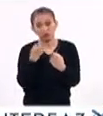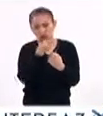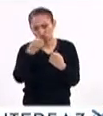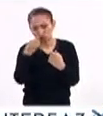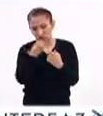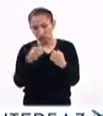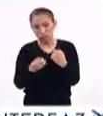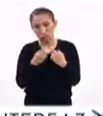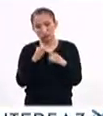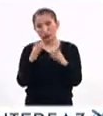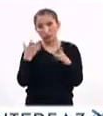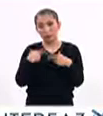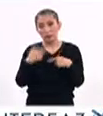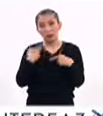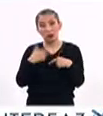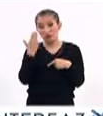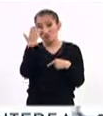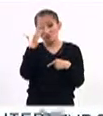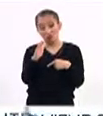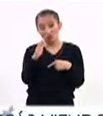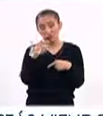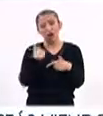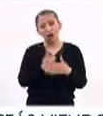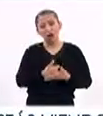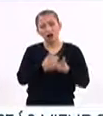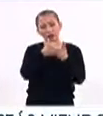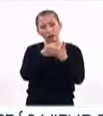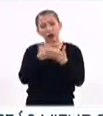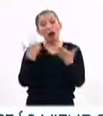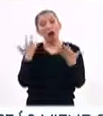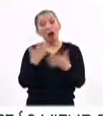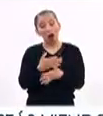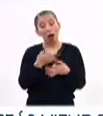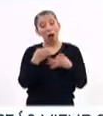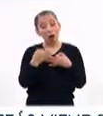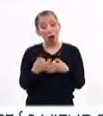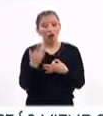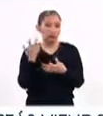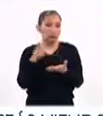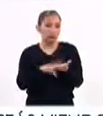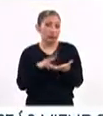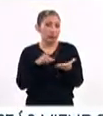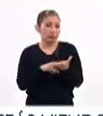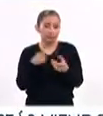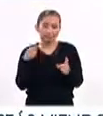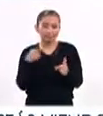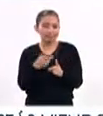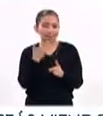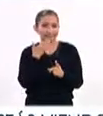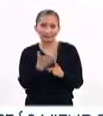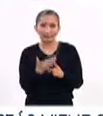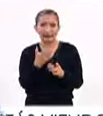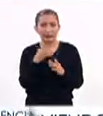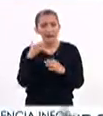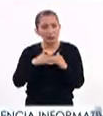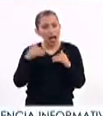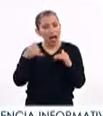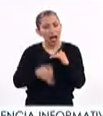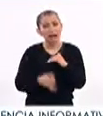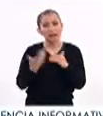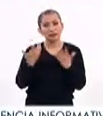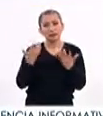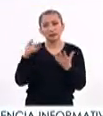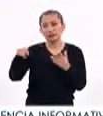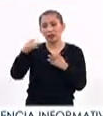estructura, pues obviamente a la gente que no lo conozca lo puede atrapar y eso yo creo que ese fin lo cumple muy bien y va más allá de la